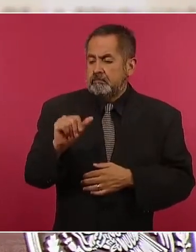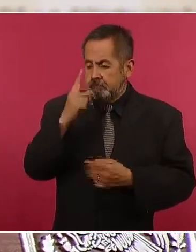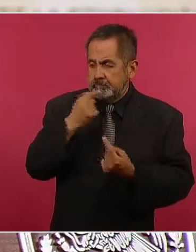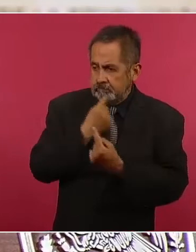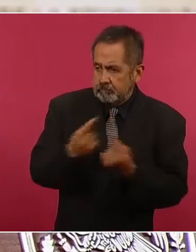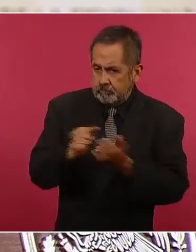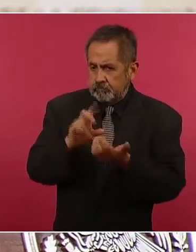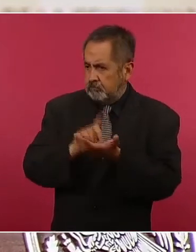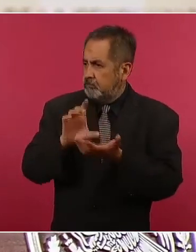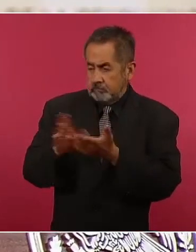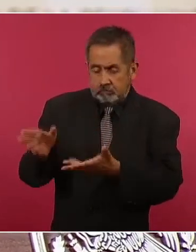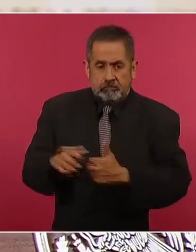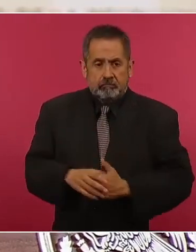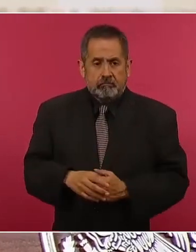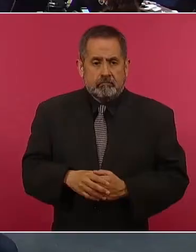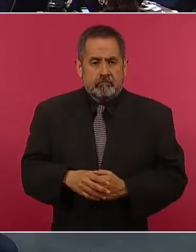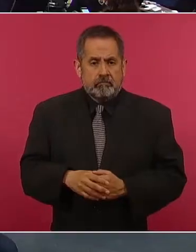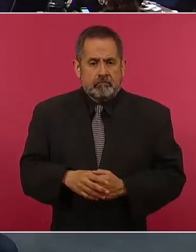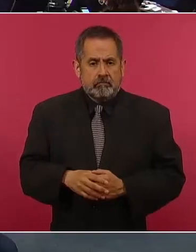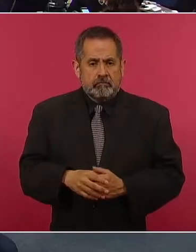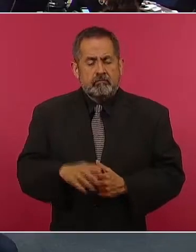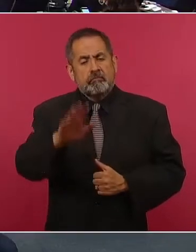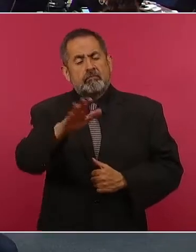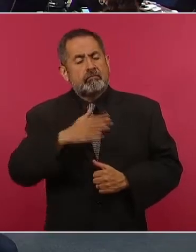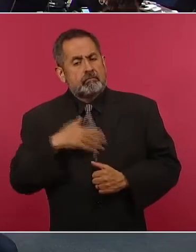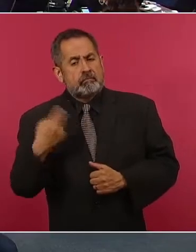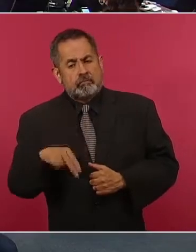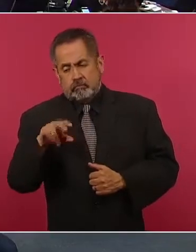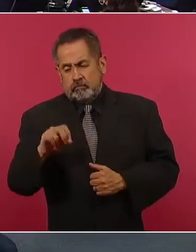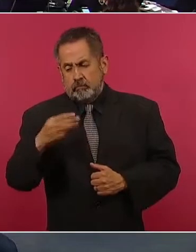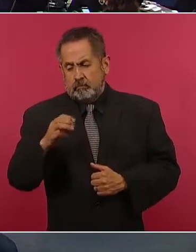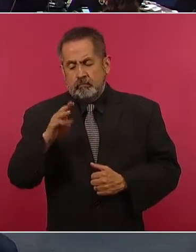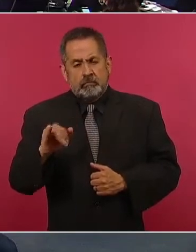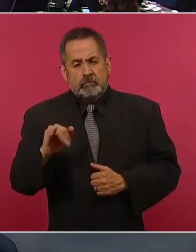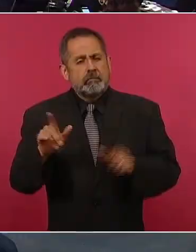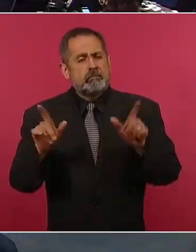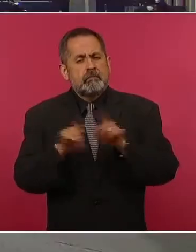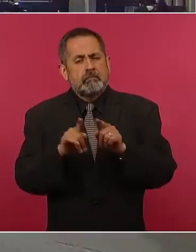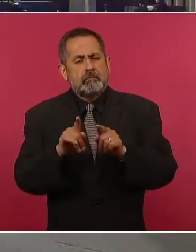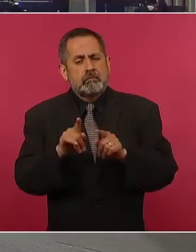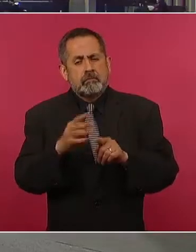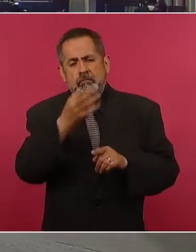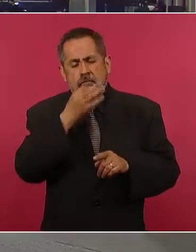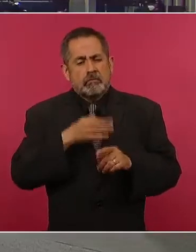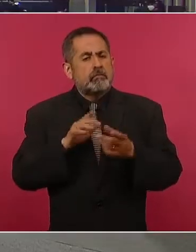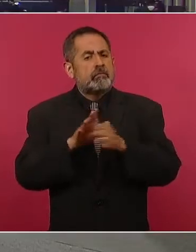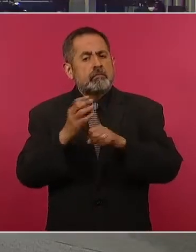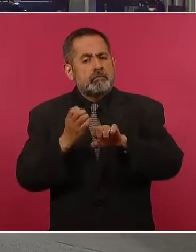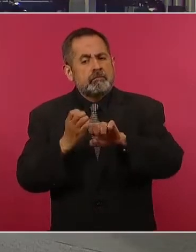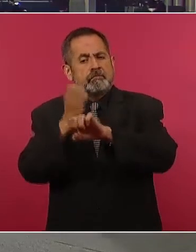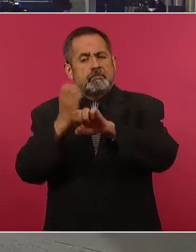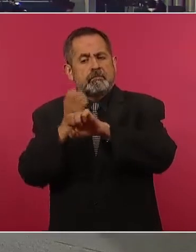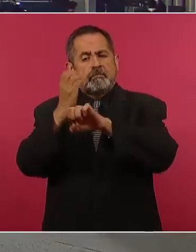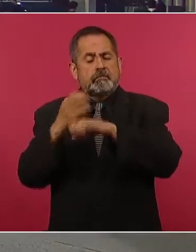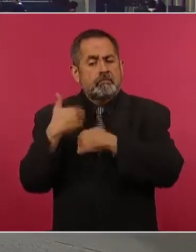con discapacidad. Presidente, me presento, soy Noemí Gutiérrez de Reporte Índigo. Nada más si nos puede detallar los estados en donde van a trabajar